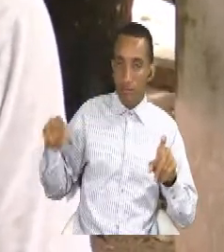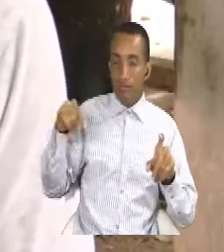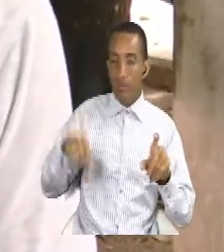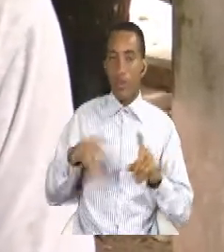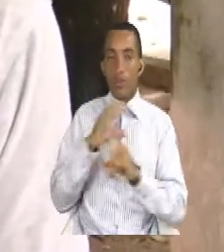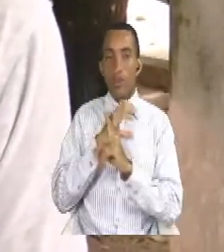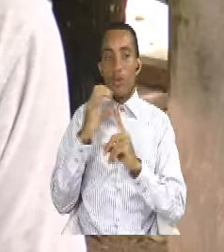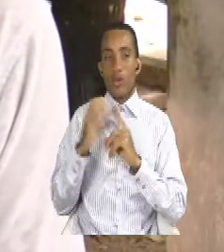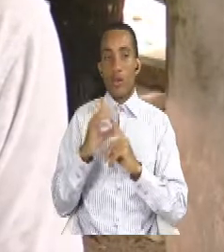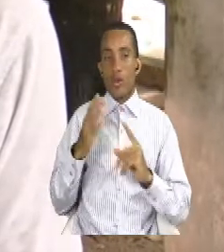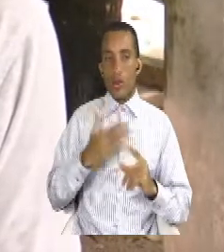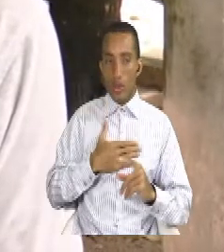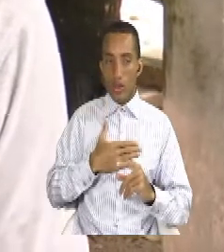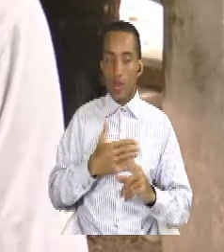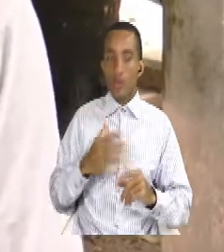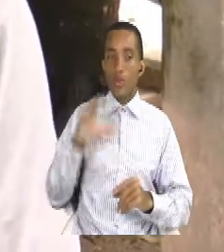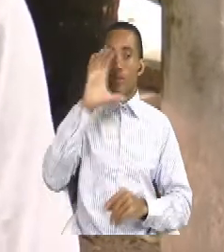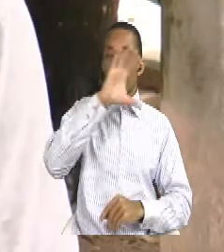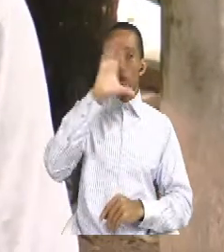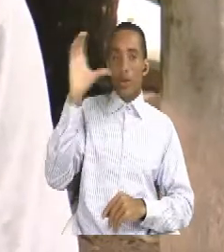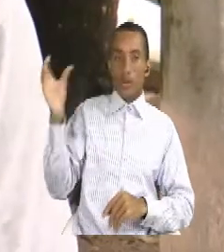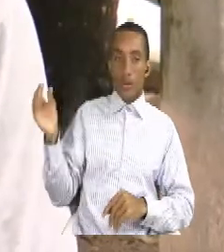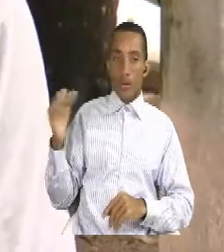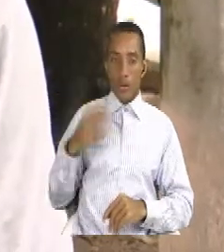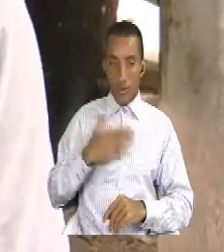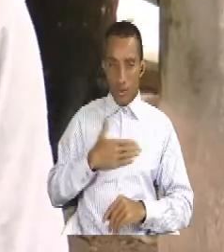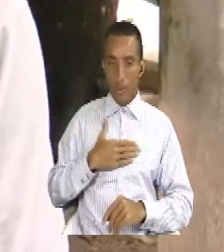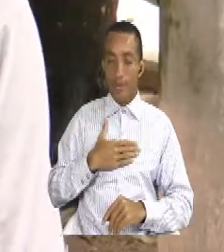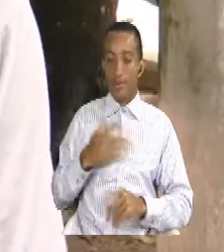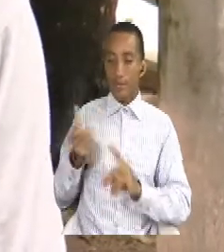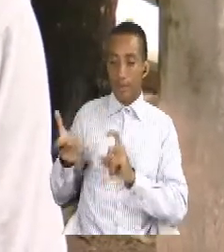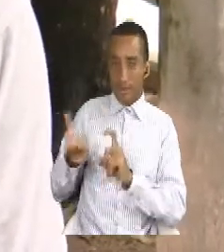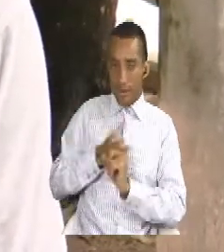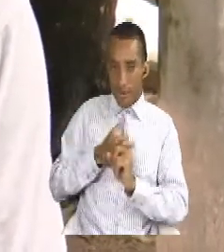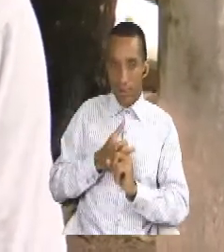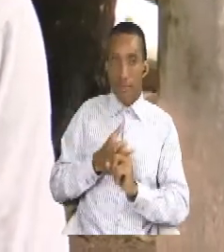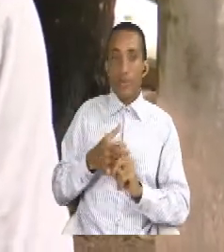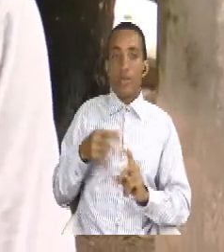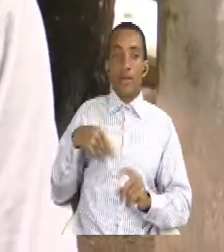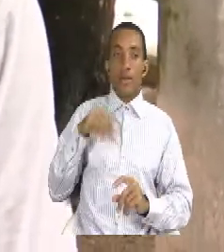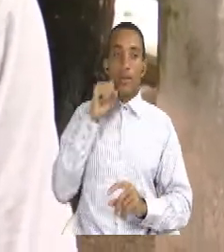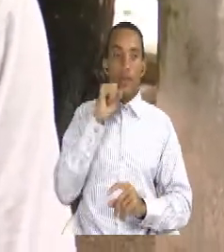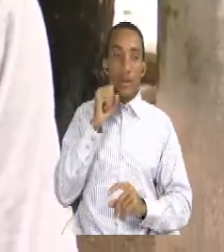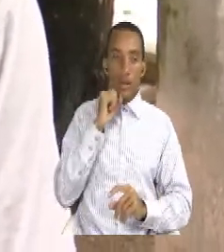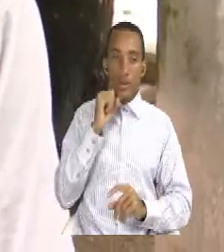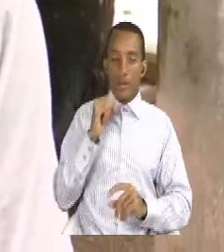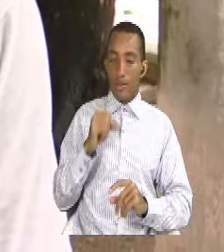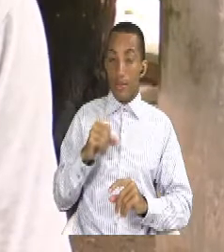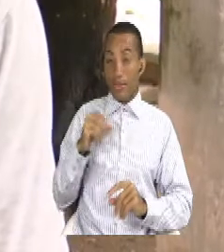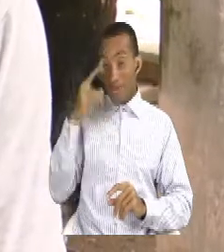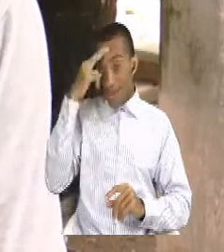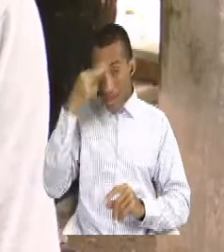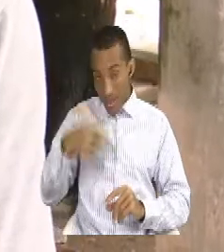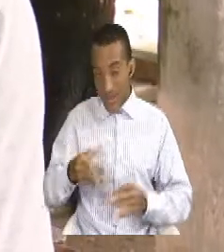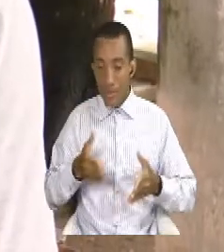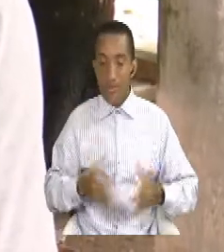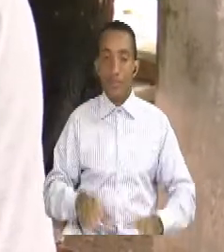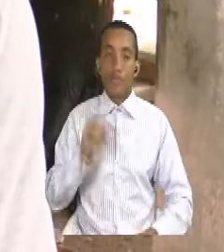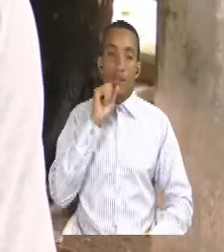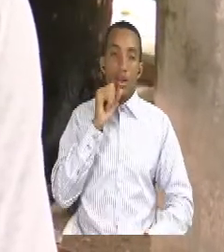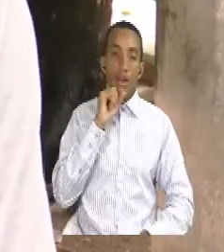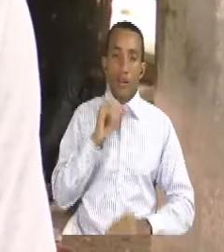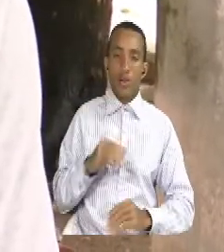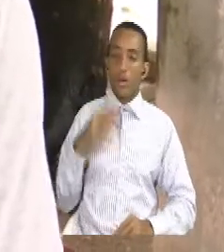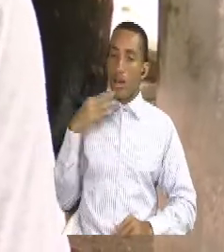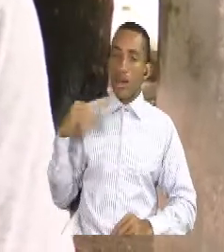mío, soy de la costa, mi mujer es barranqueña, mis hijas nacieron en Barranca Bermeja. Esto las hace una mujer muy, las hace unas